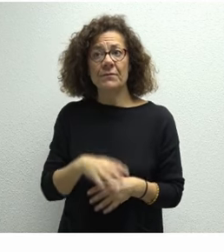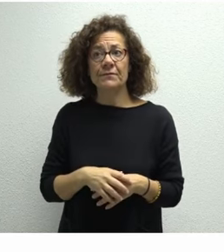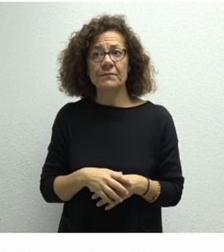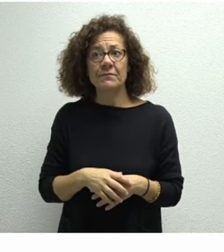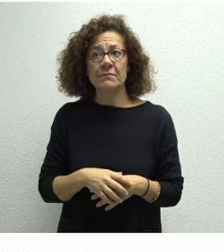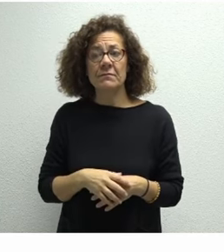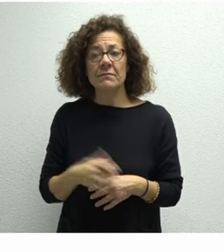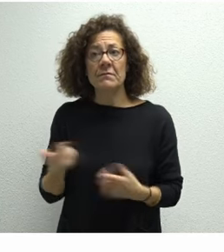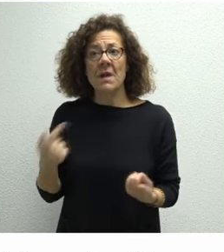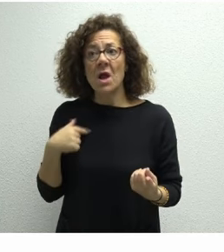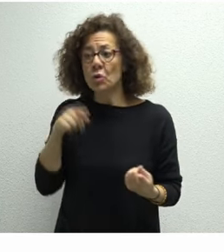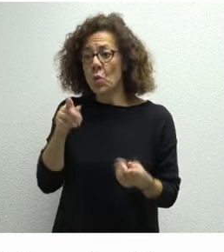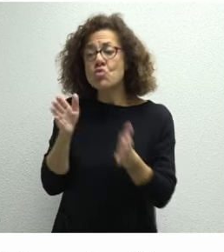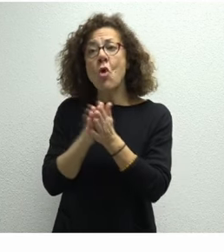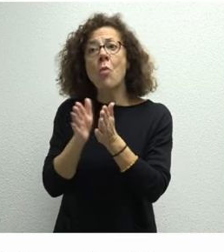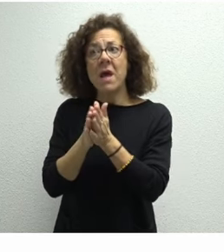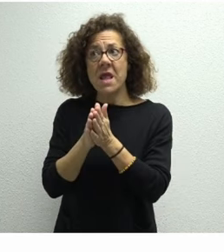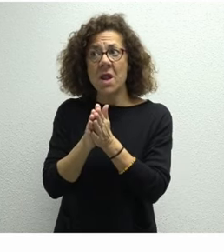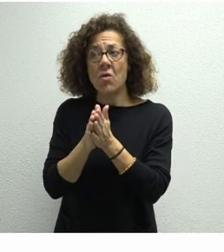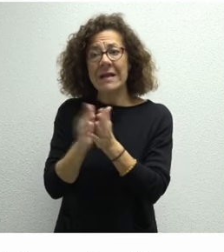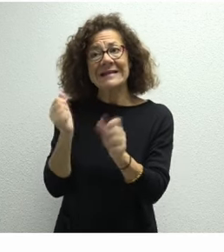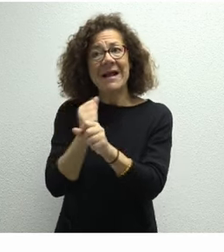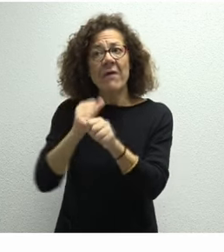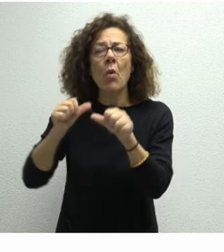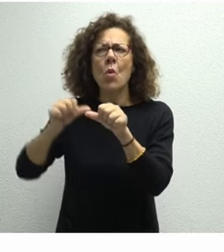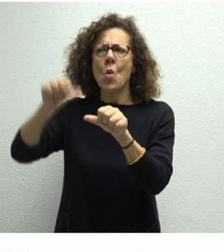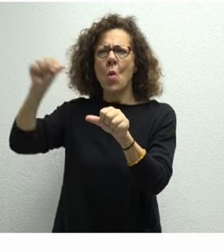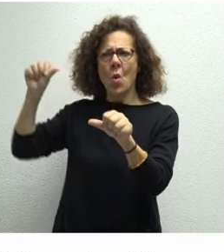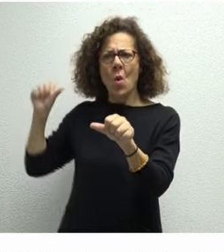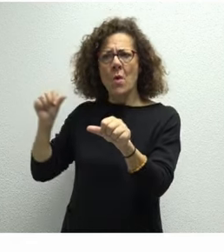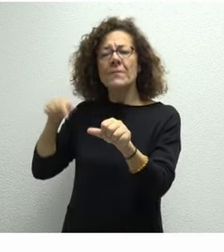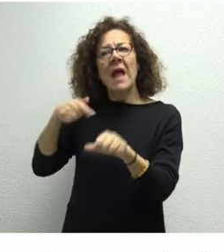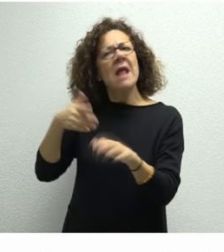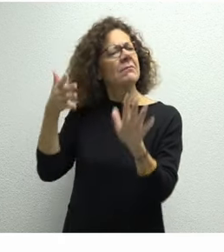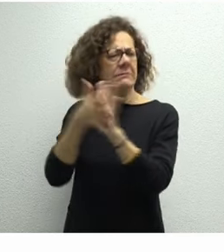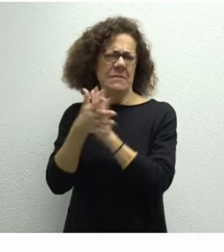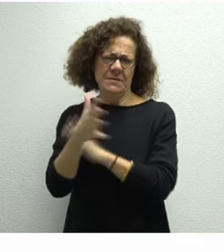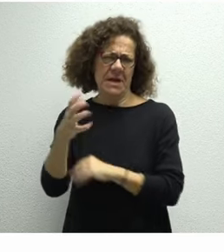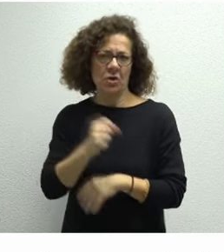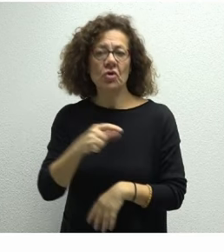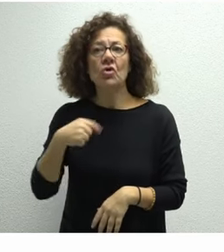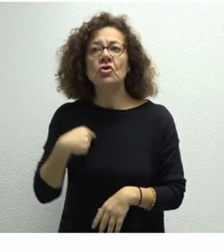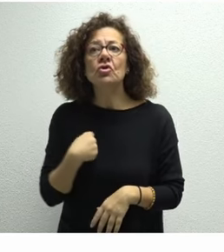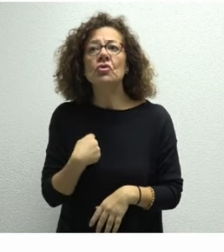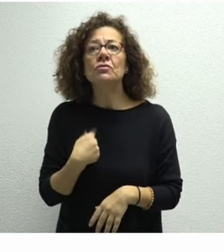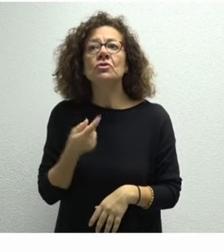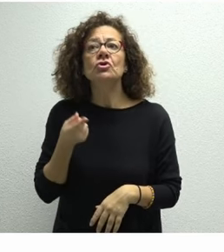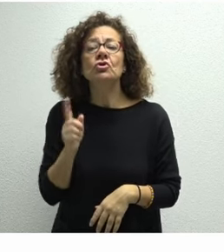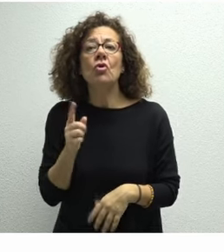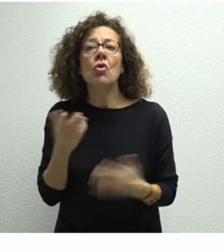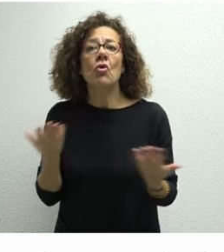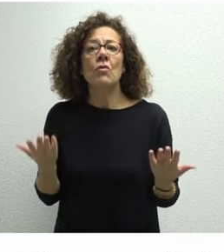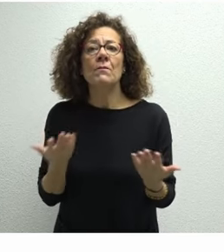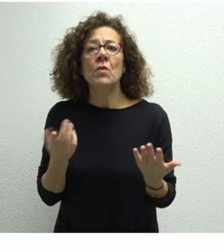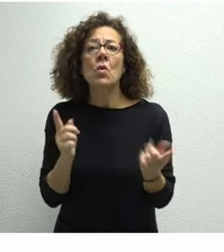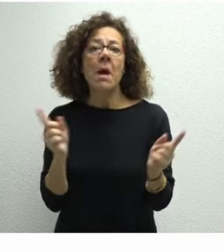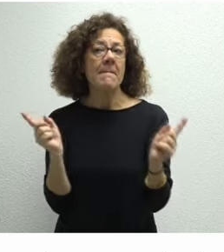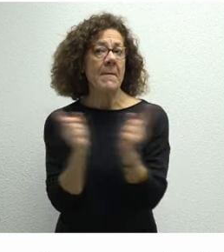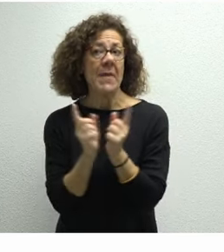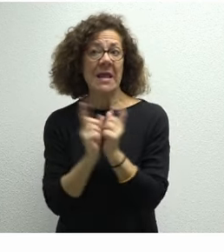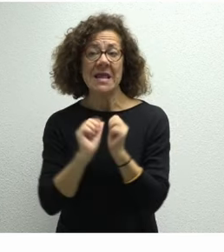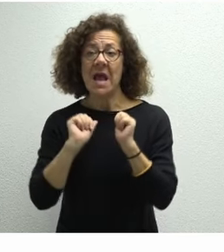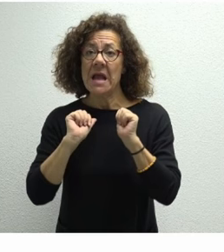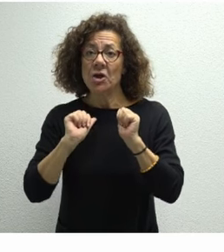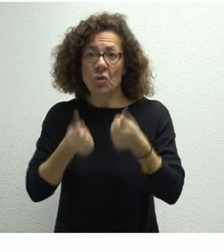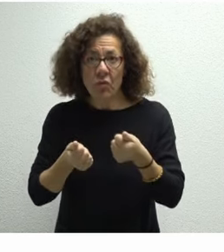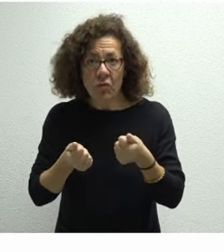Te han tenido como compañero de viaje desde hace muchos años no y bueno él lo va a contar yo os voy a hacer una una pequeña introducción y